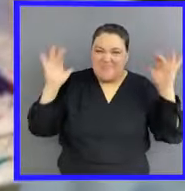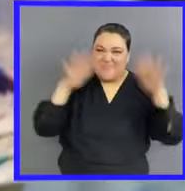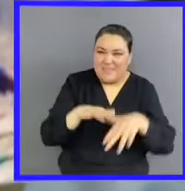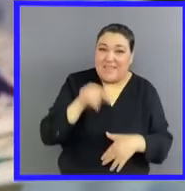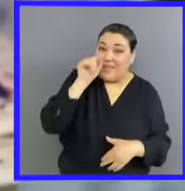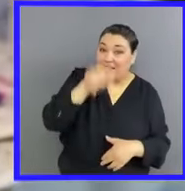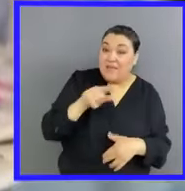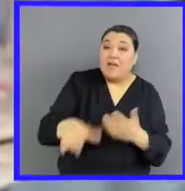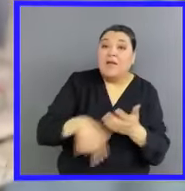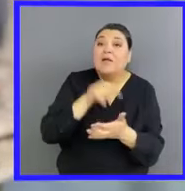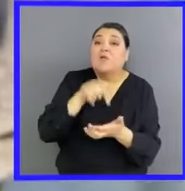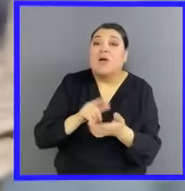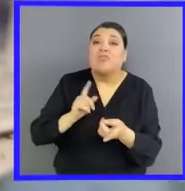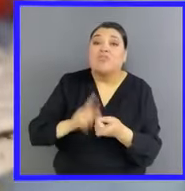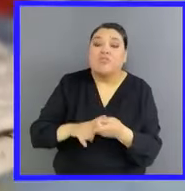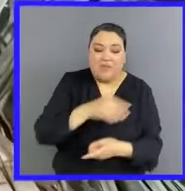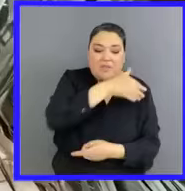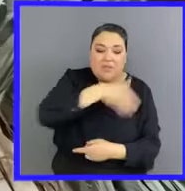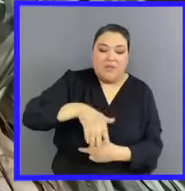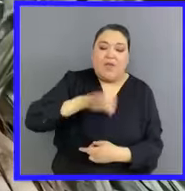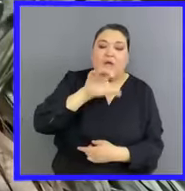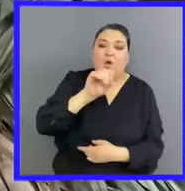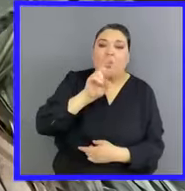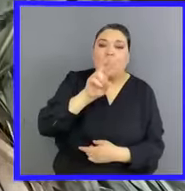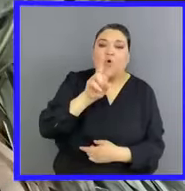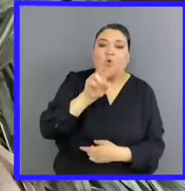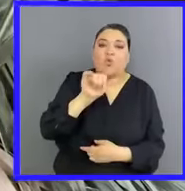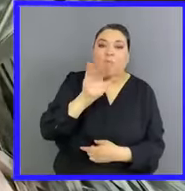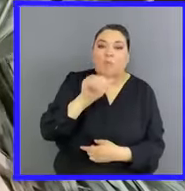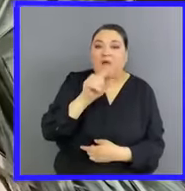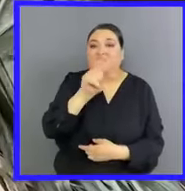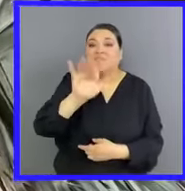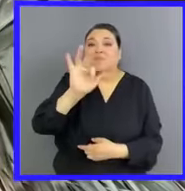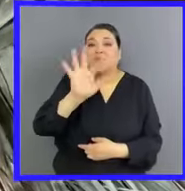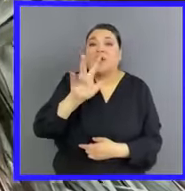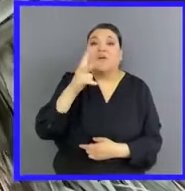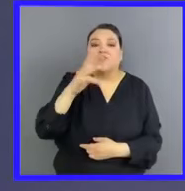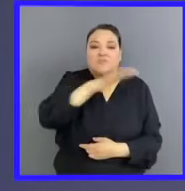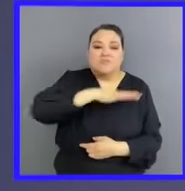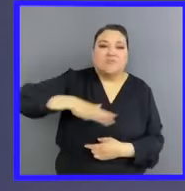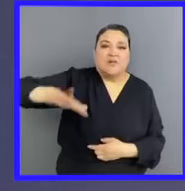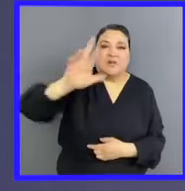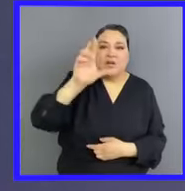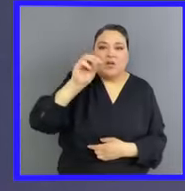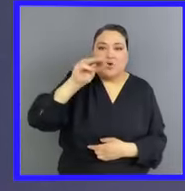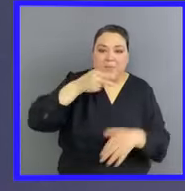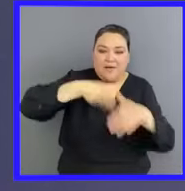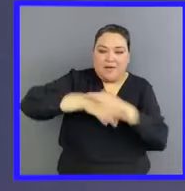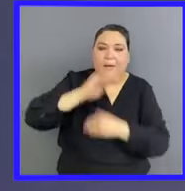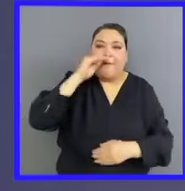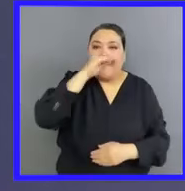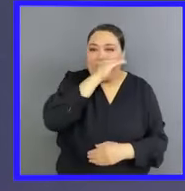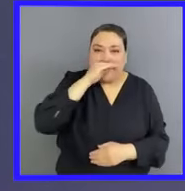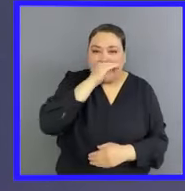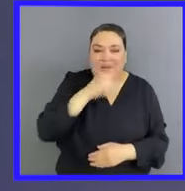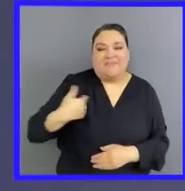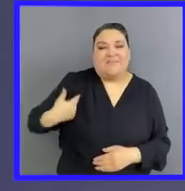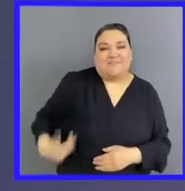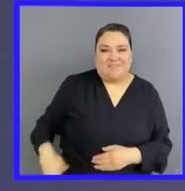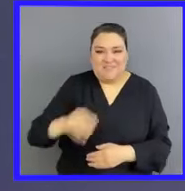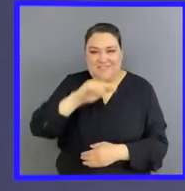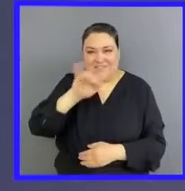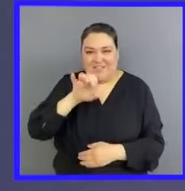en Córdoba 148, en la Colonia Roma. Entrada libre. Para Plural TV, Jesús Daza.